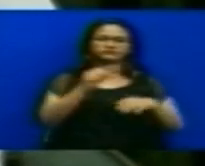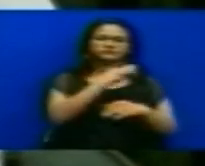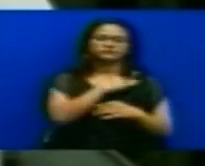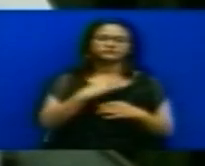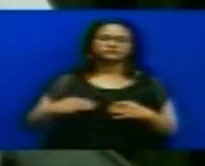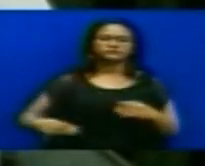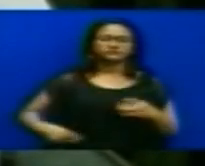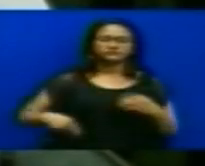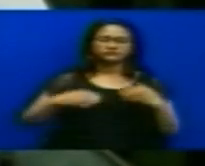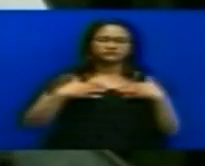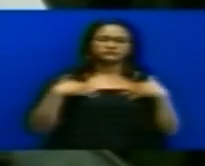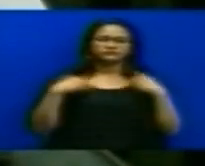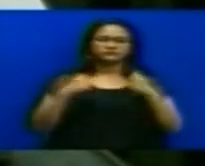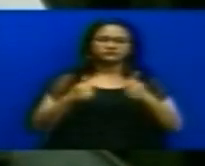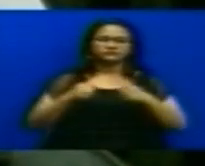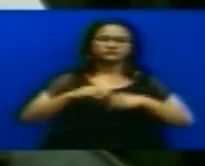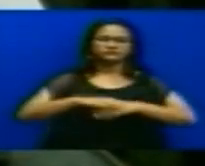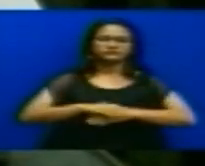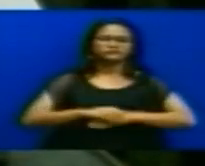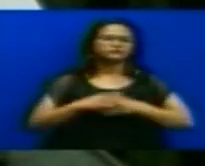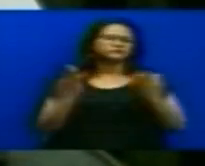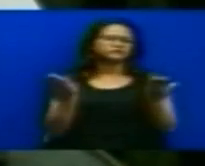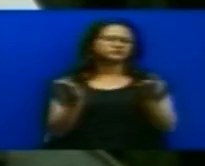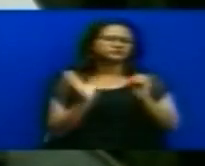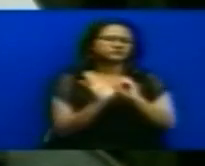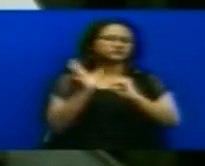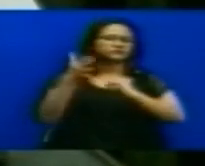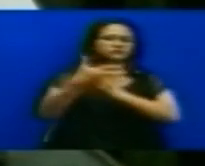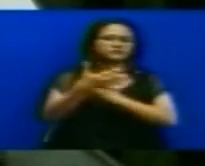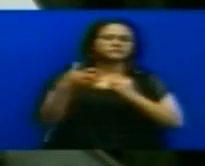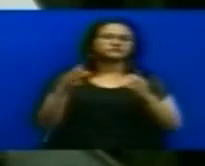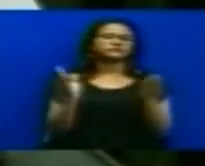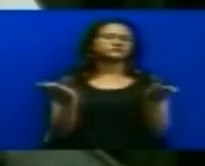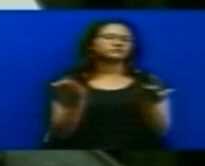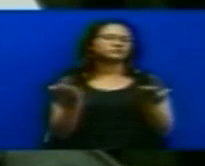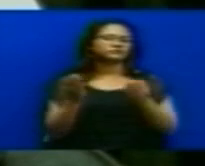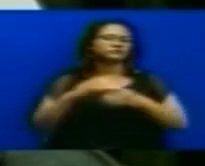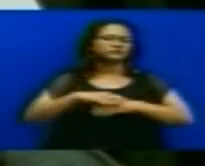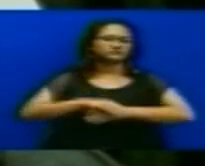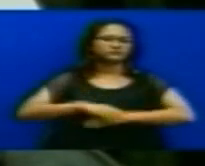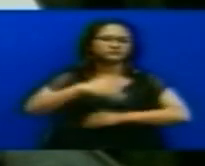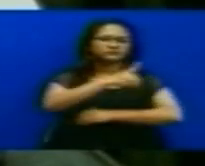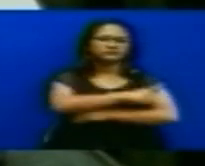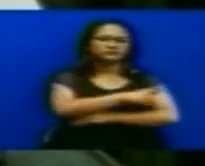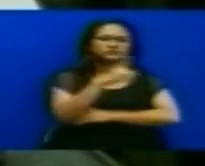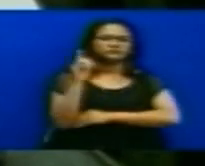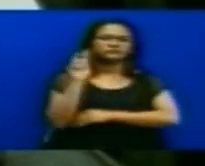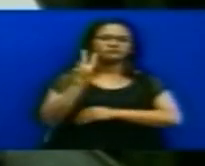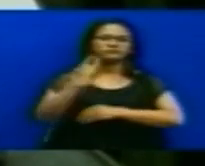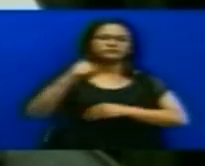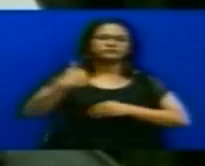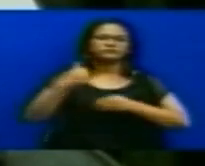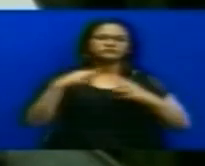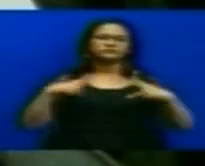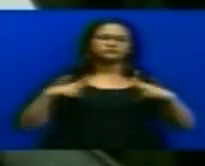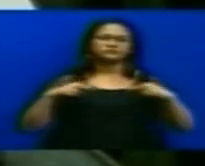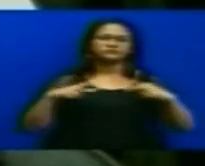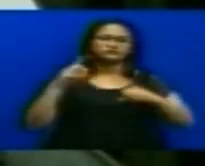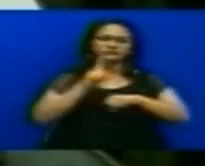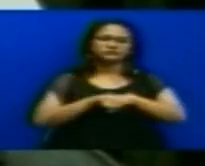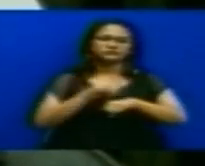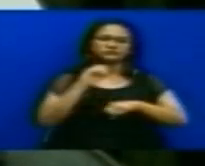Poder Ciudadano para la Salud, situación del coronavirus al 26 de abril, 10 de la